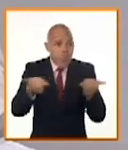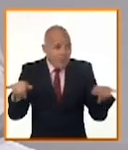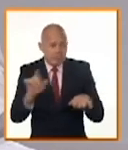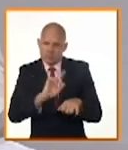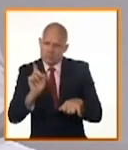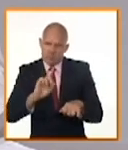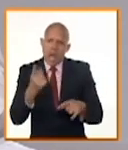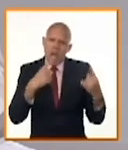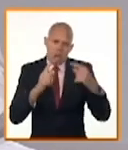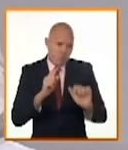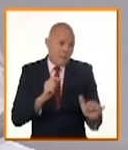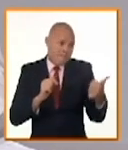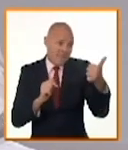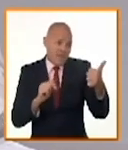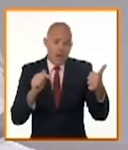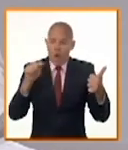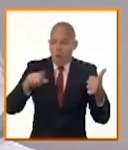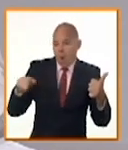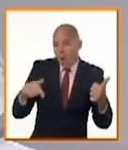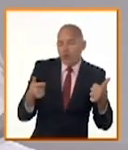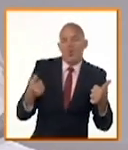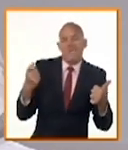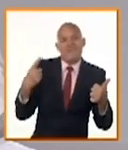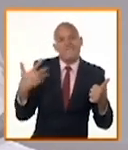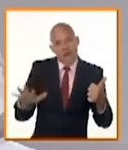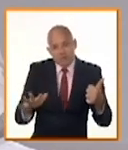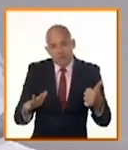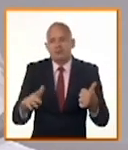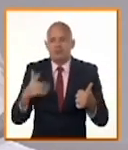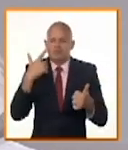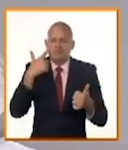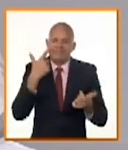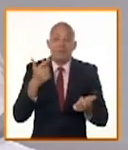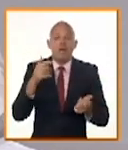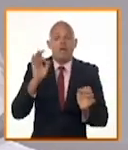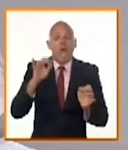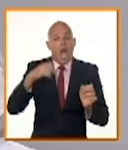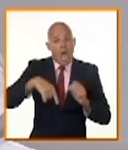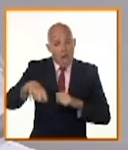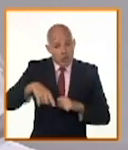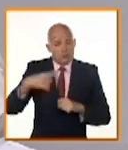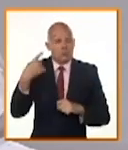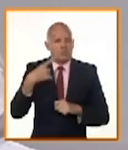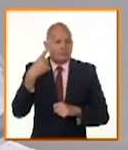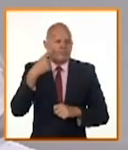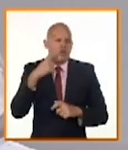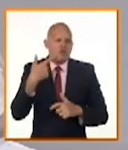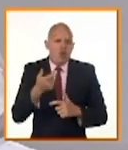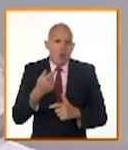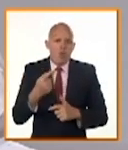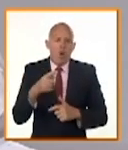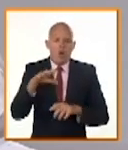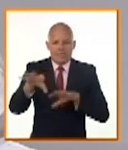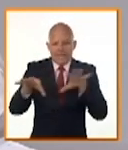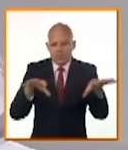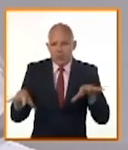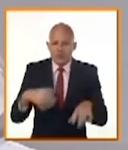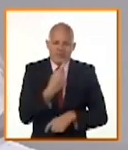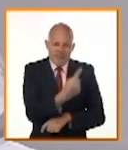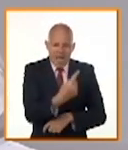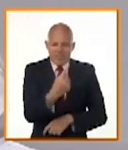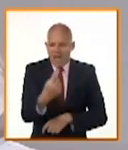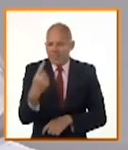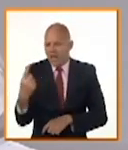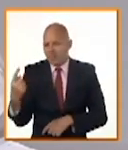revisando Cuáles son las posibilidades que existen en cada localidad Cómo se puede ofrecer el servicio pero insistimos este límite de los